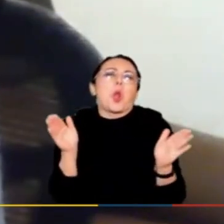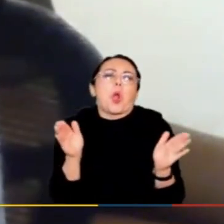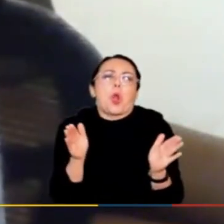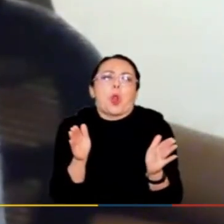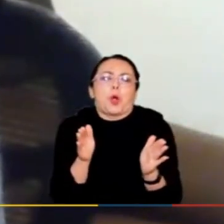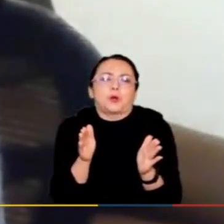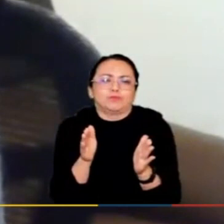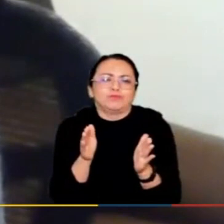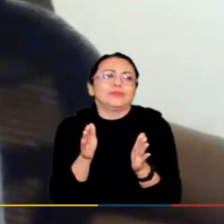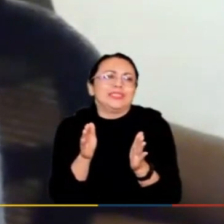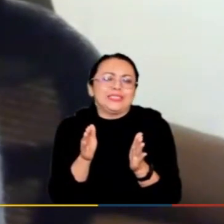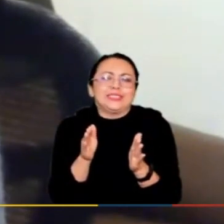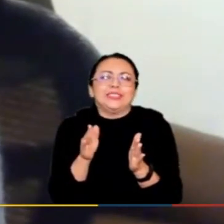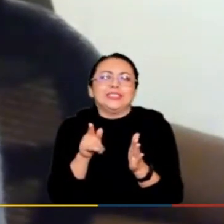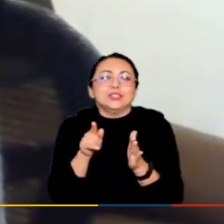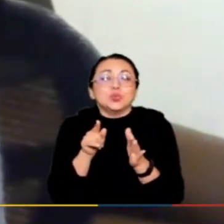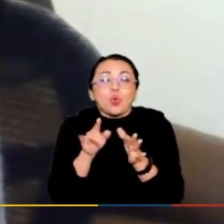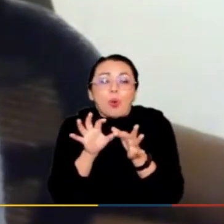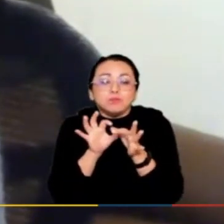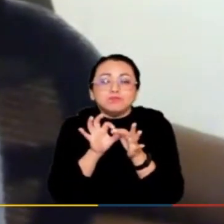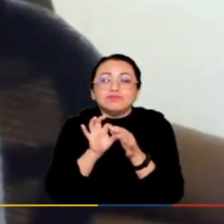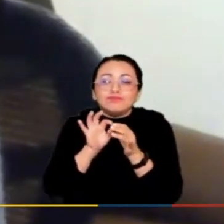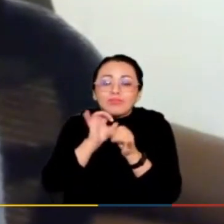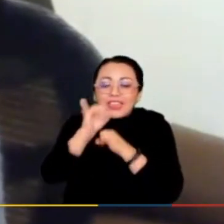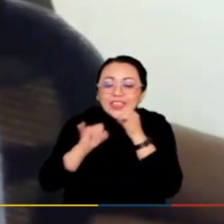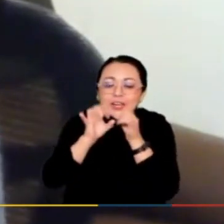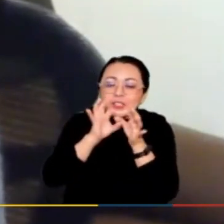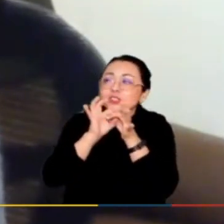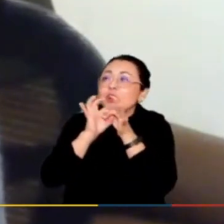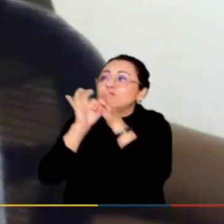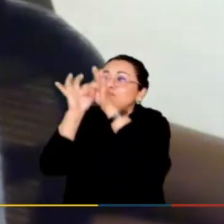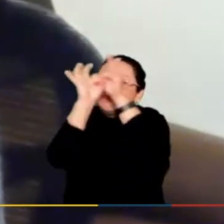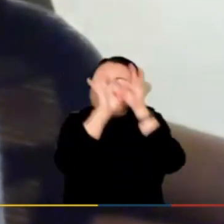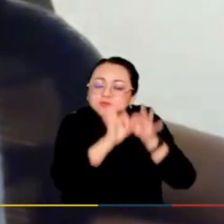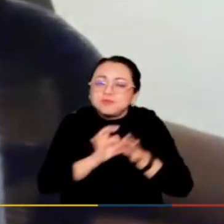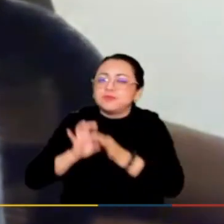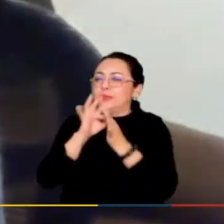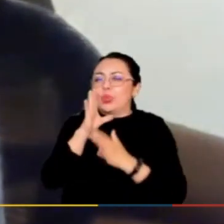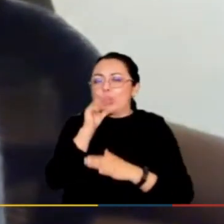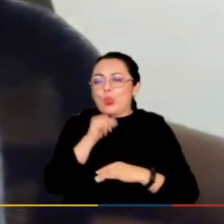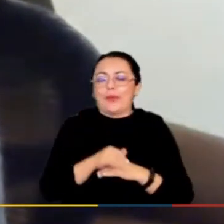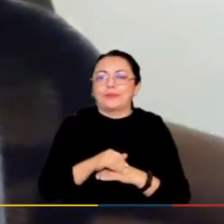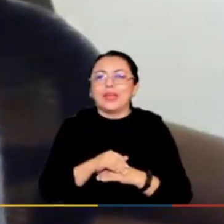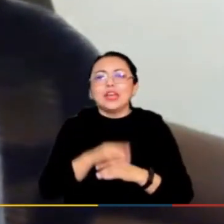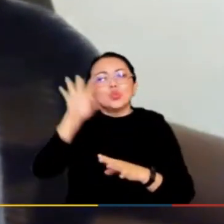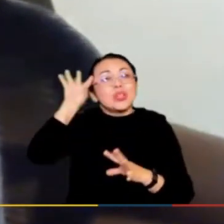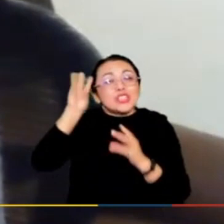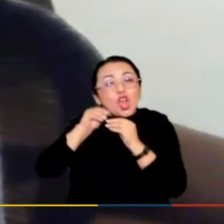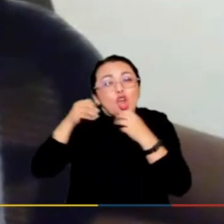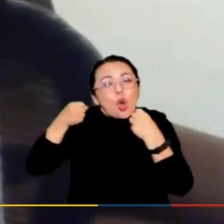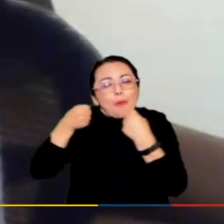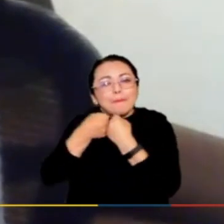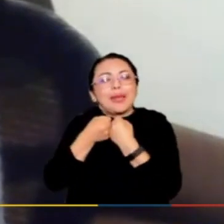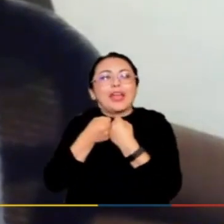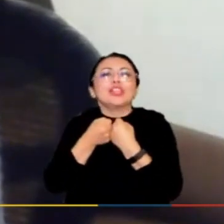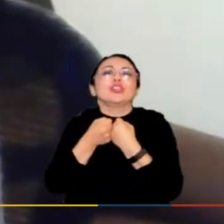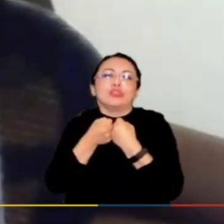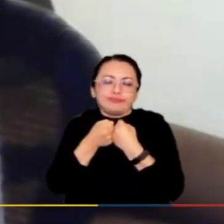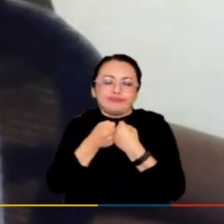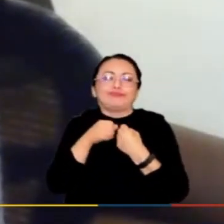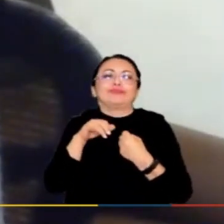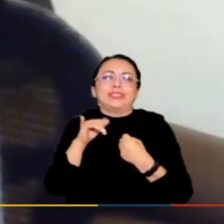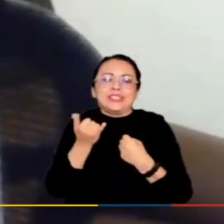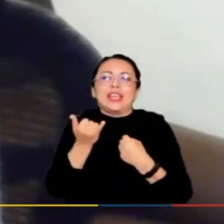tenían una ramificación internacional. Hoy en día la utilización de los convenios como ese tipo de ADI es